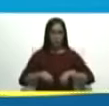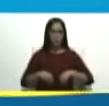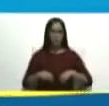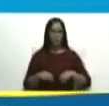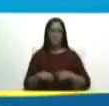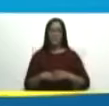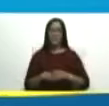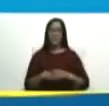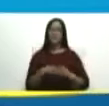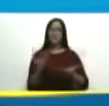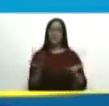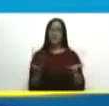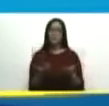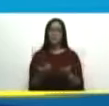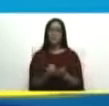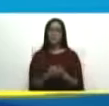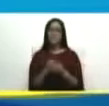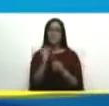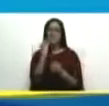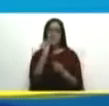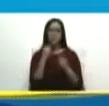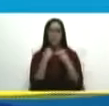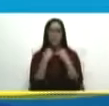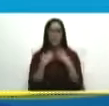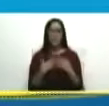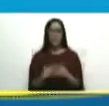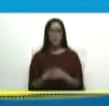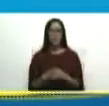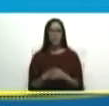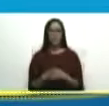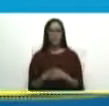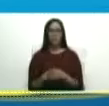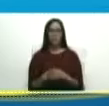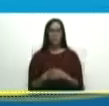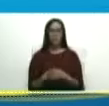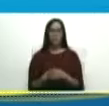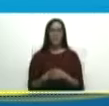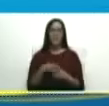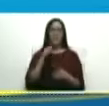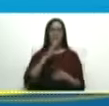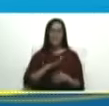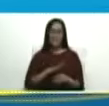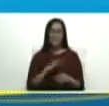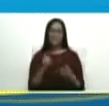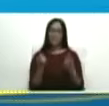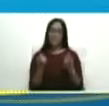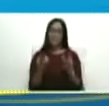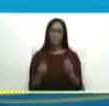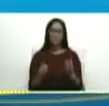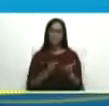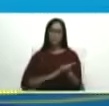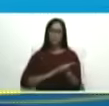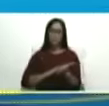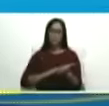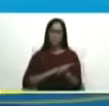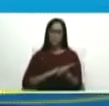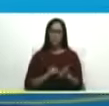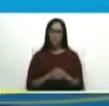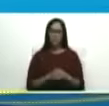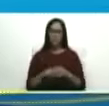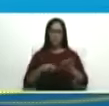de muerte. Los declaro en terapia intensiva. Los